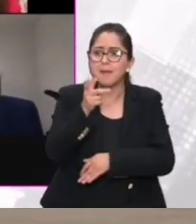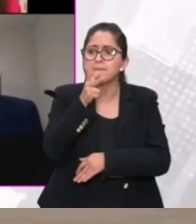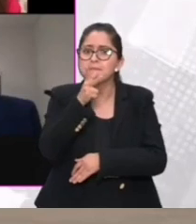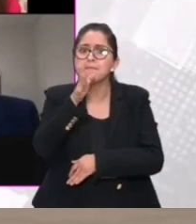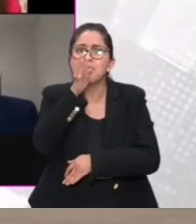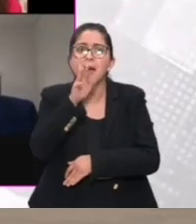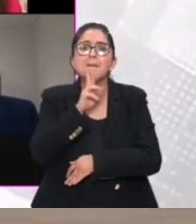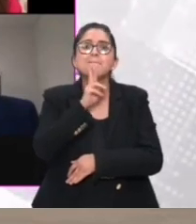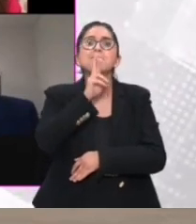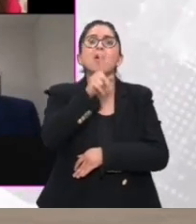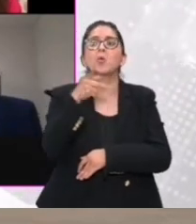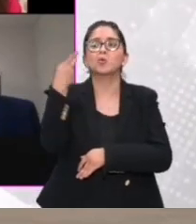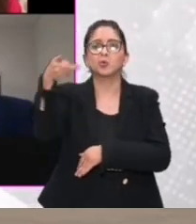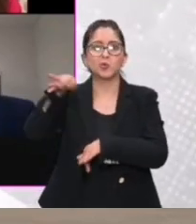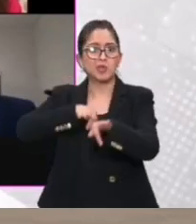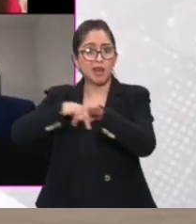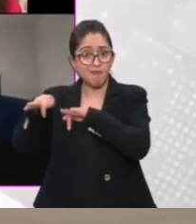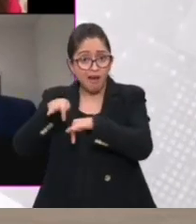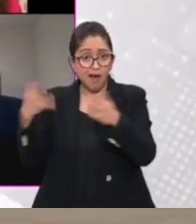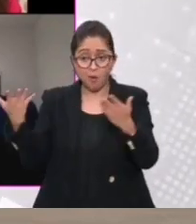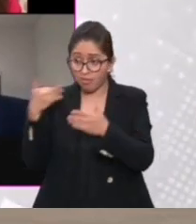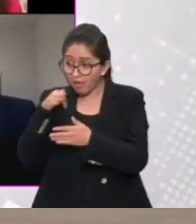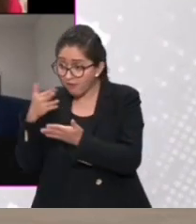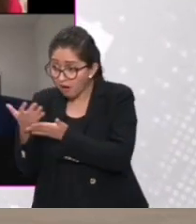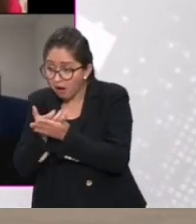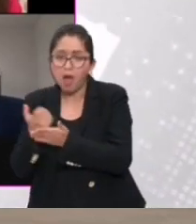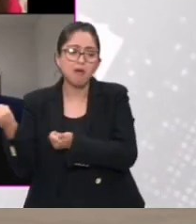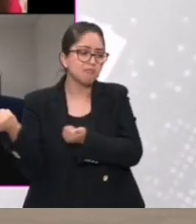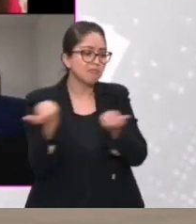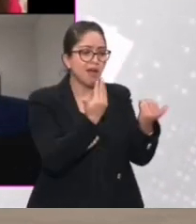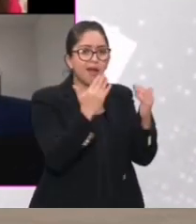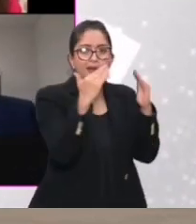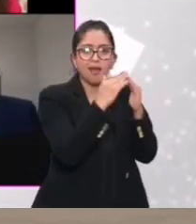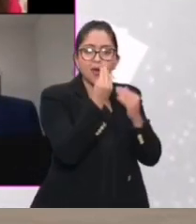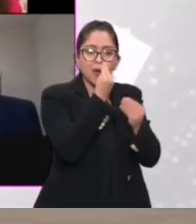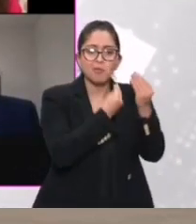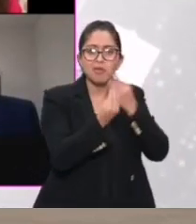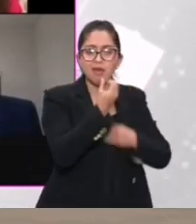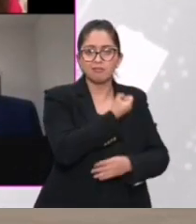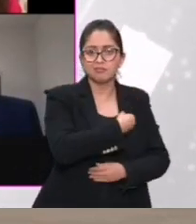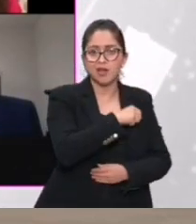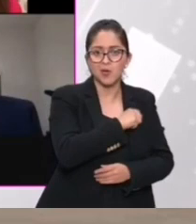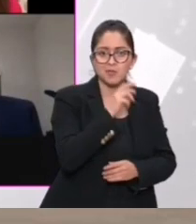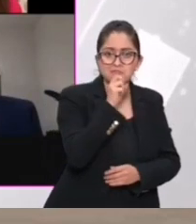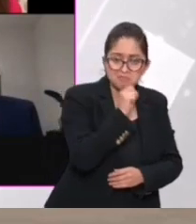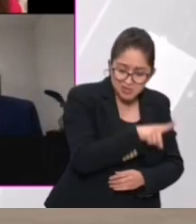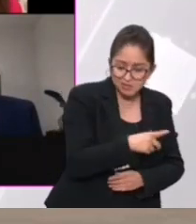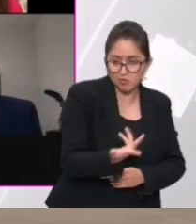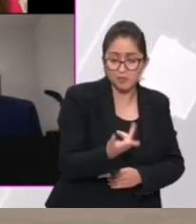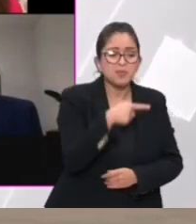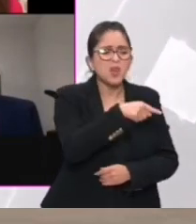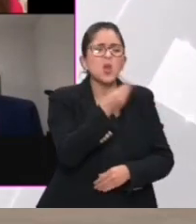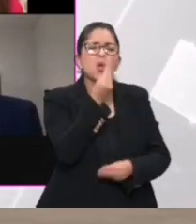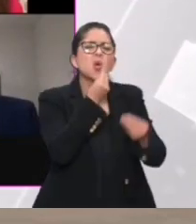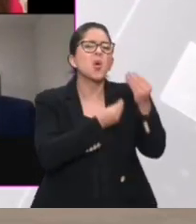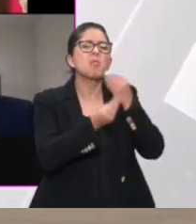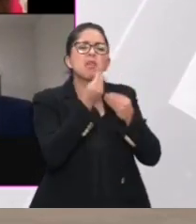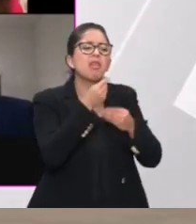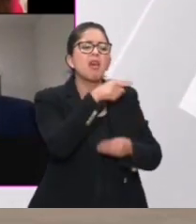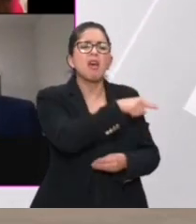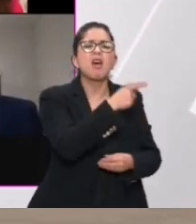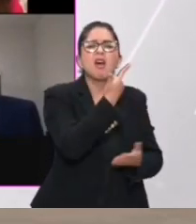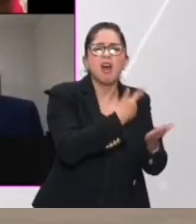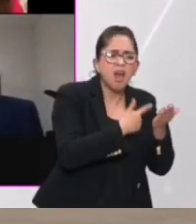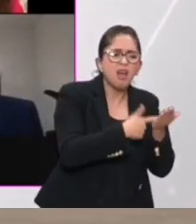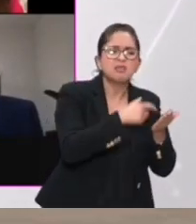economía mejor, que puedan llevar a casa todo tipo de alimentos. El problema también de esta cultura de alimentos chatarra tiene que ver con la pobreza y con